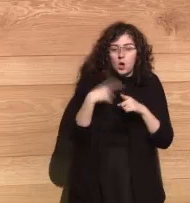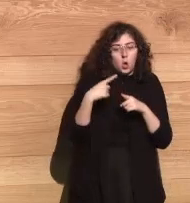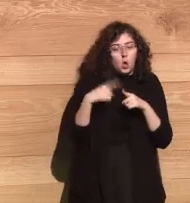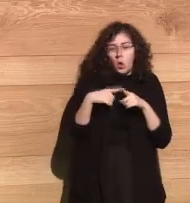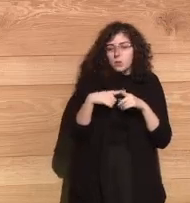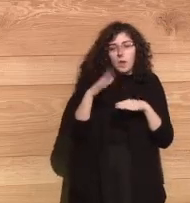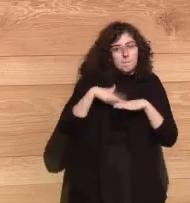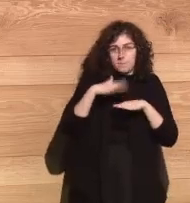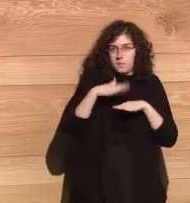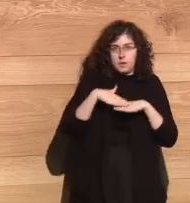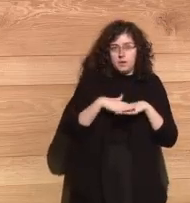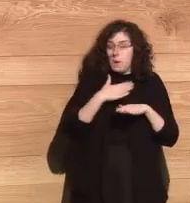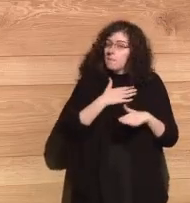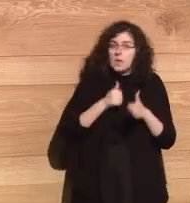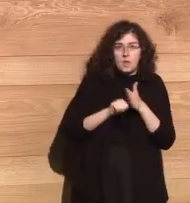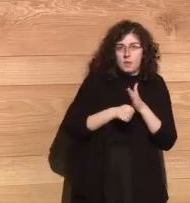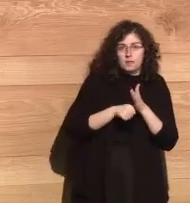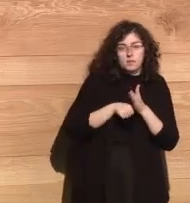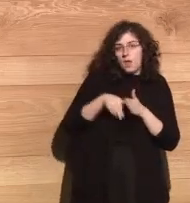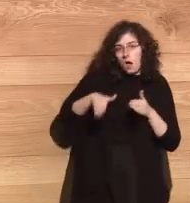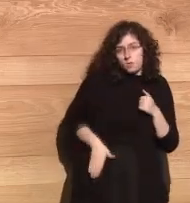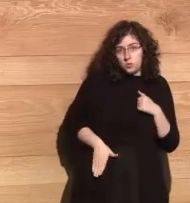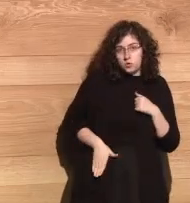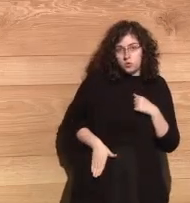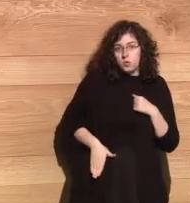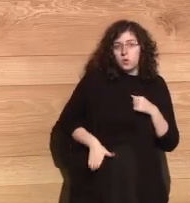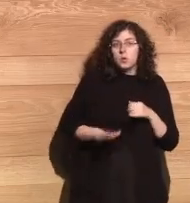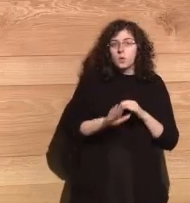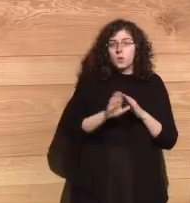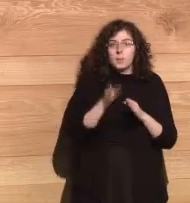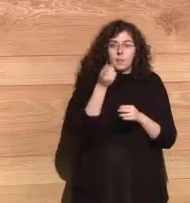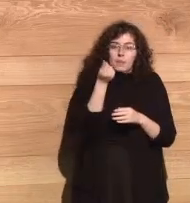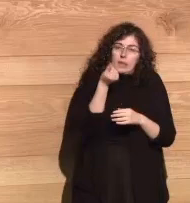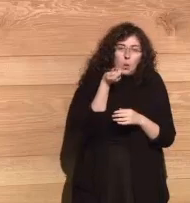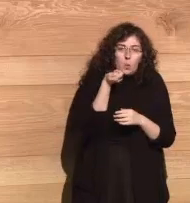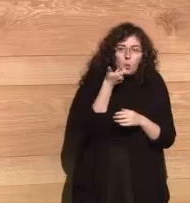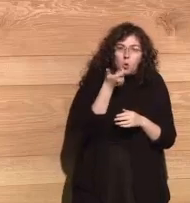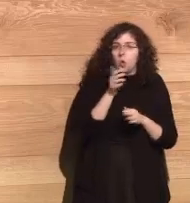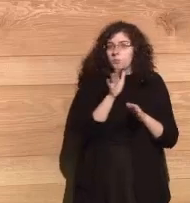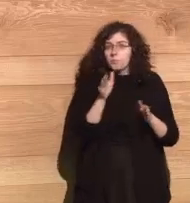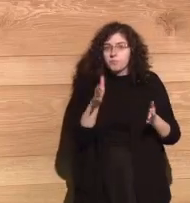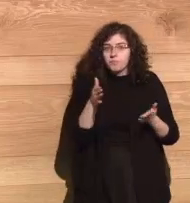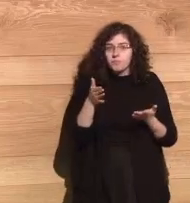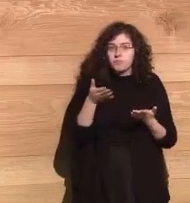Me llevaba una identidad en el bolsillo, pues un poco de dinero, ¿no?